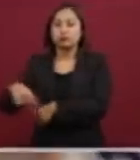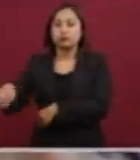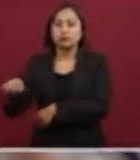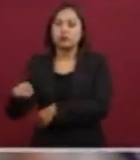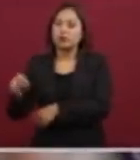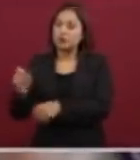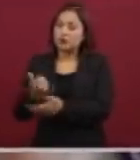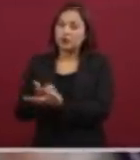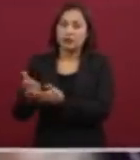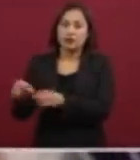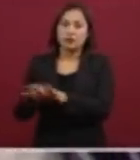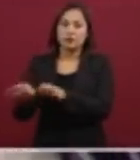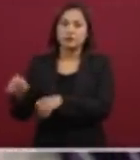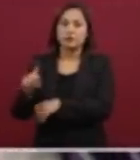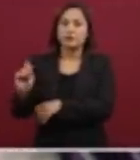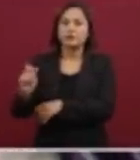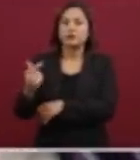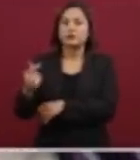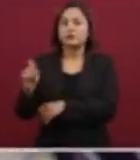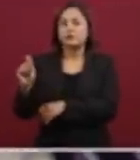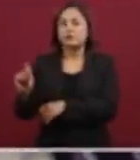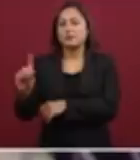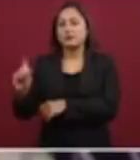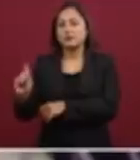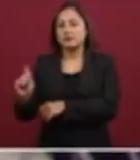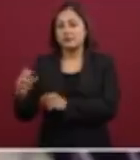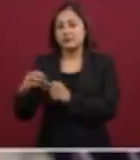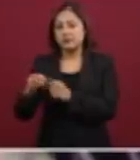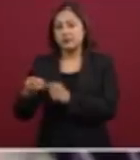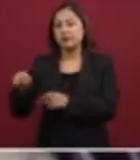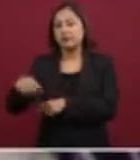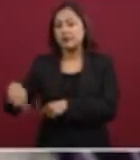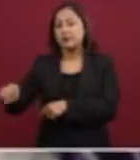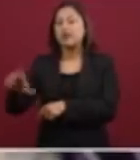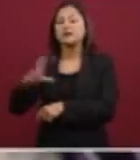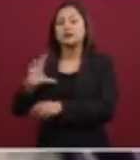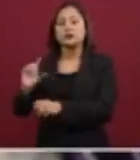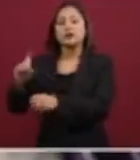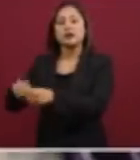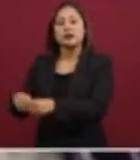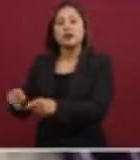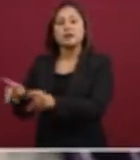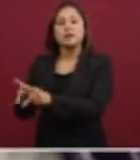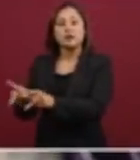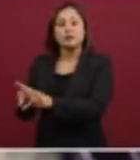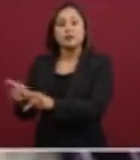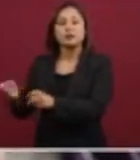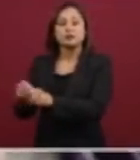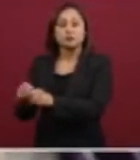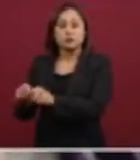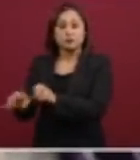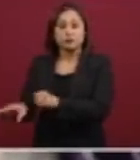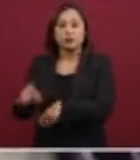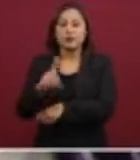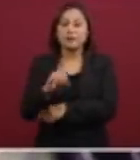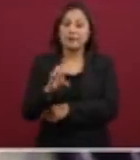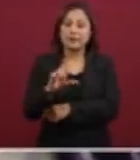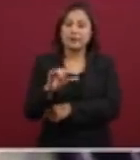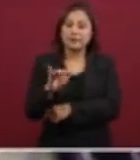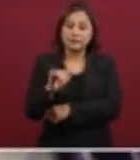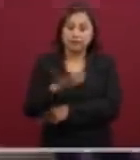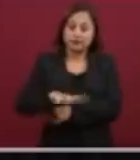73,507 pesos 20 centavos, tiene a su hija y a su sobrina. En Delicias, la delegada Leticia